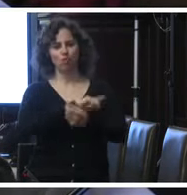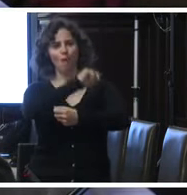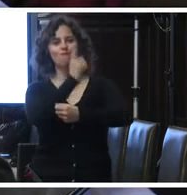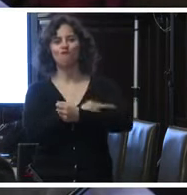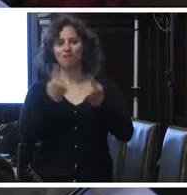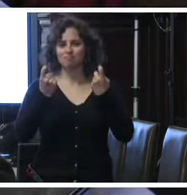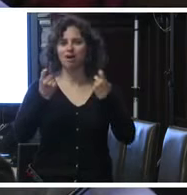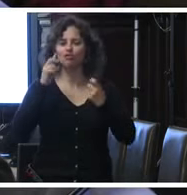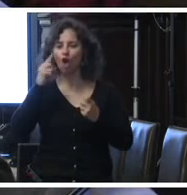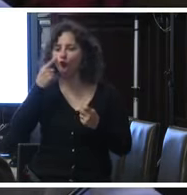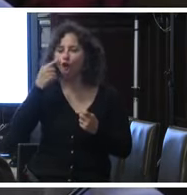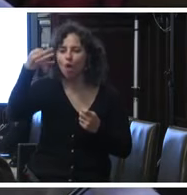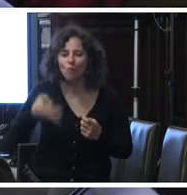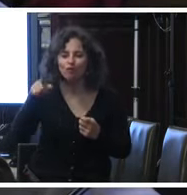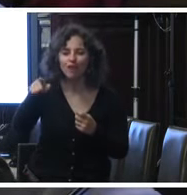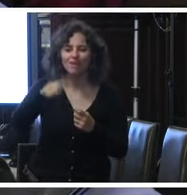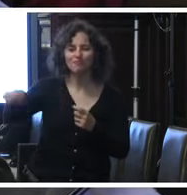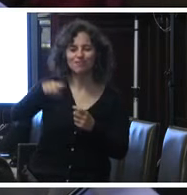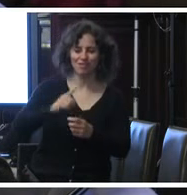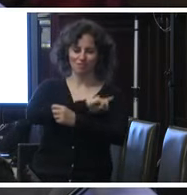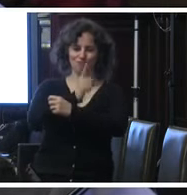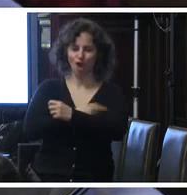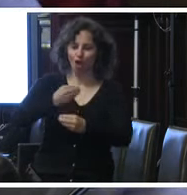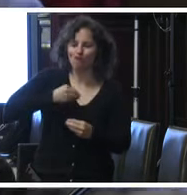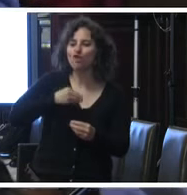adelante. Yo las conozco muy bien y confío en